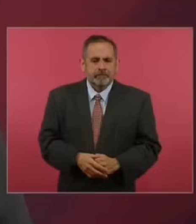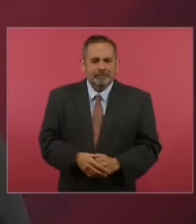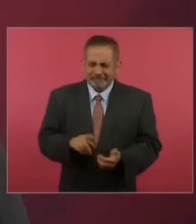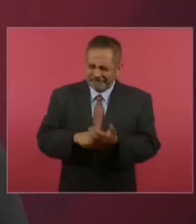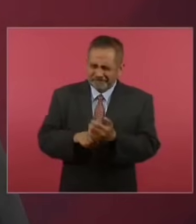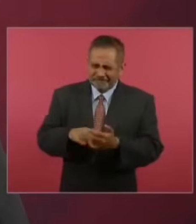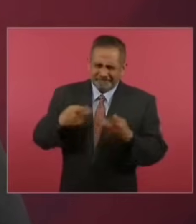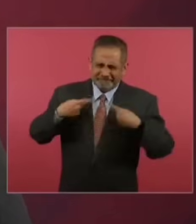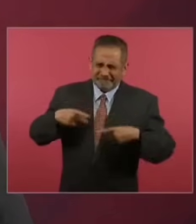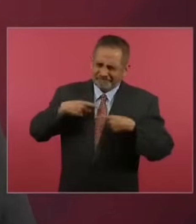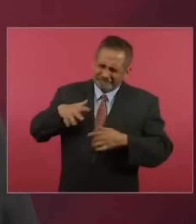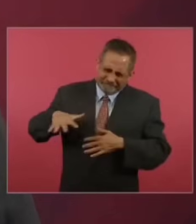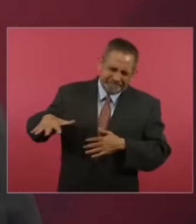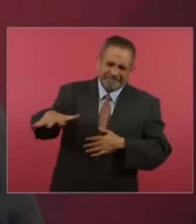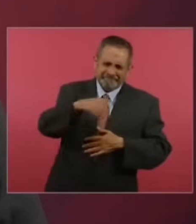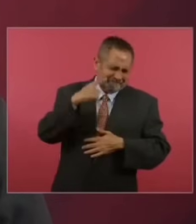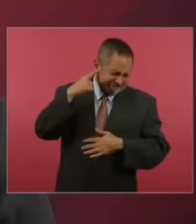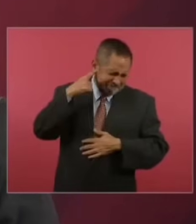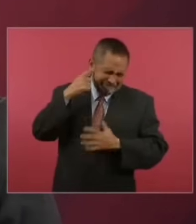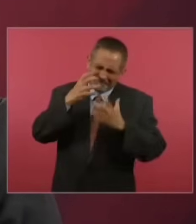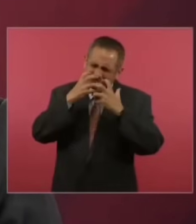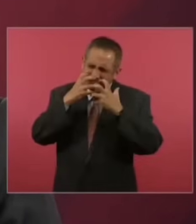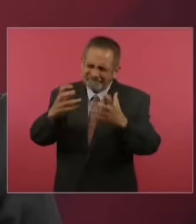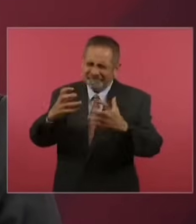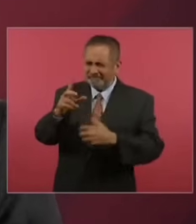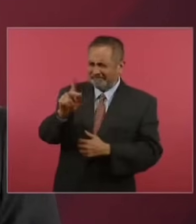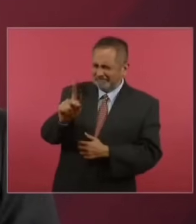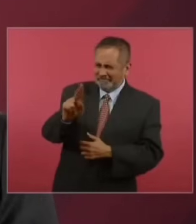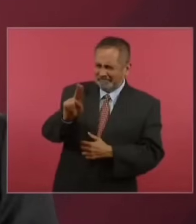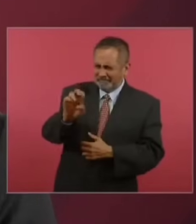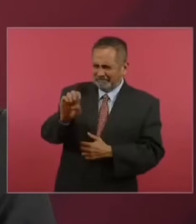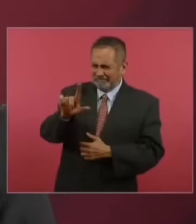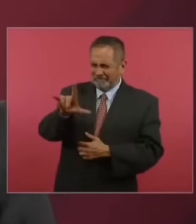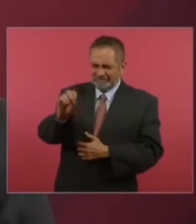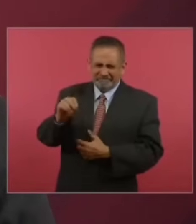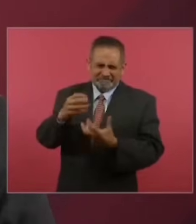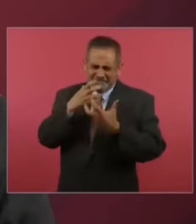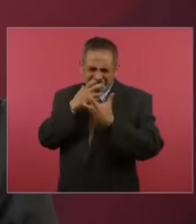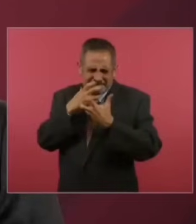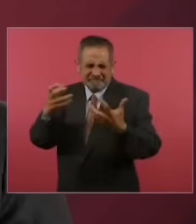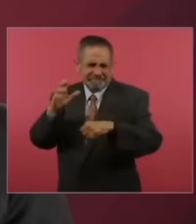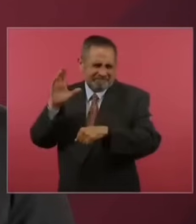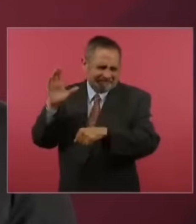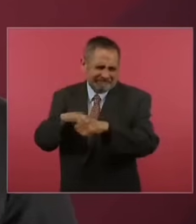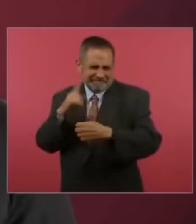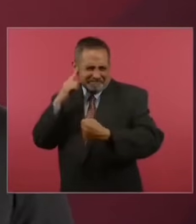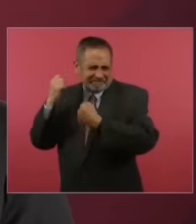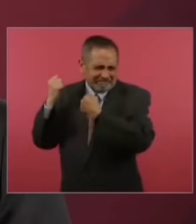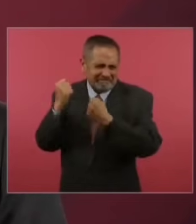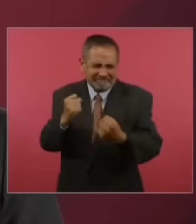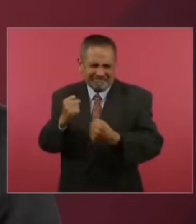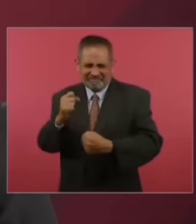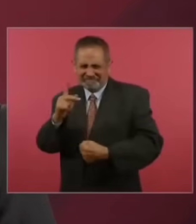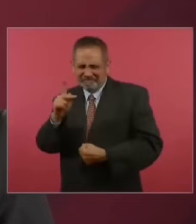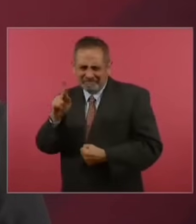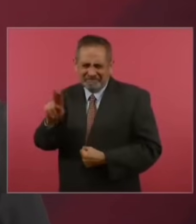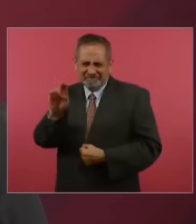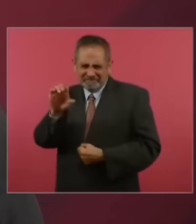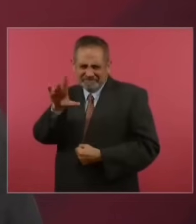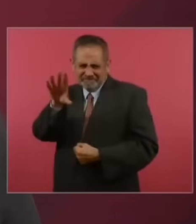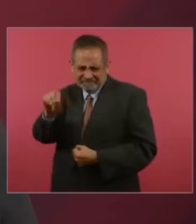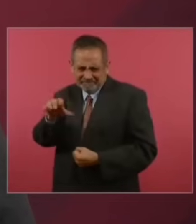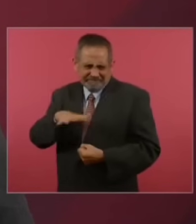Pueblo, pueblo. ¿No se oye? Pueblo, más fuerte. Pueblo,